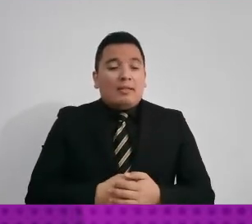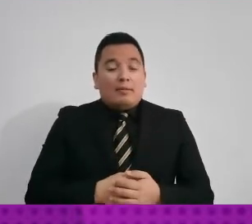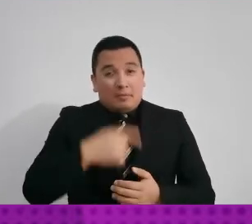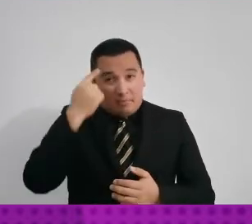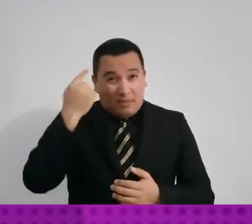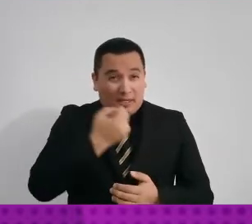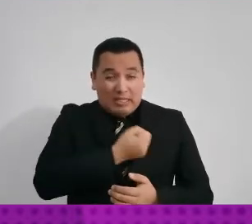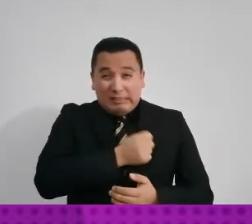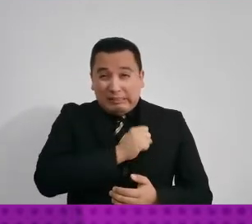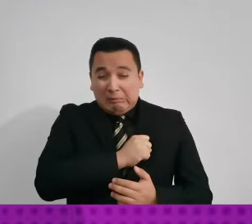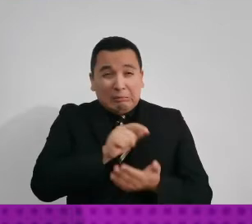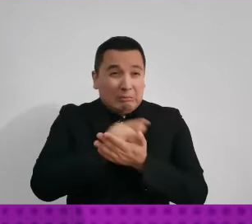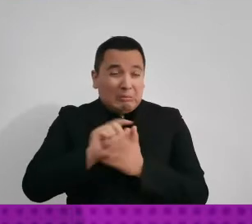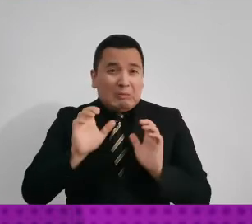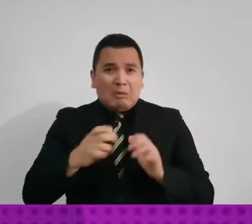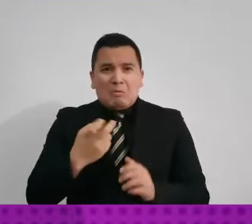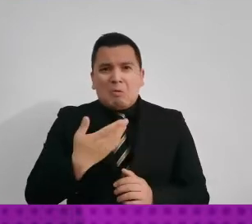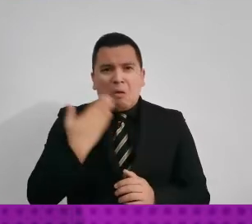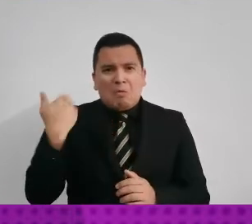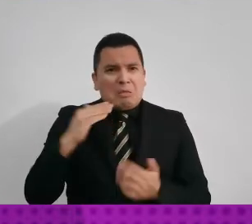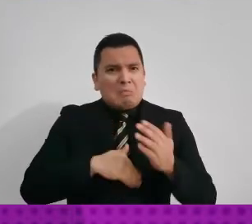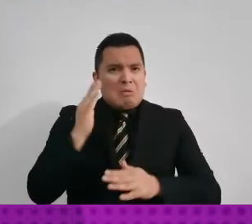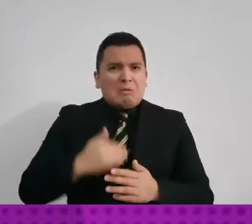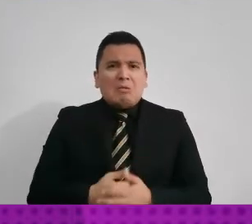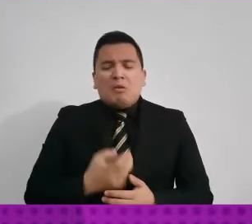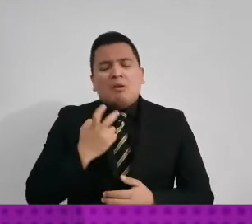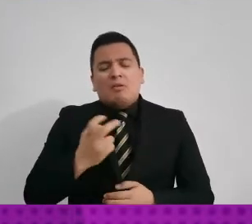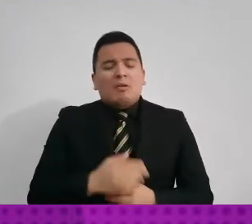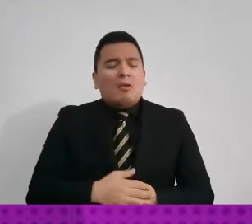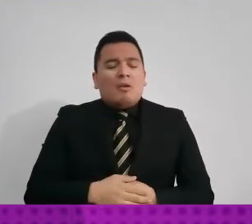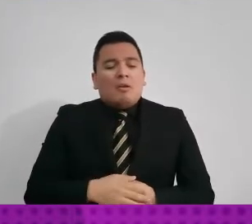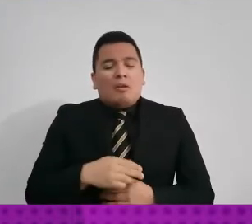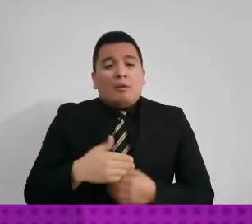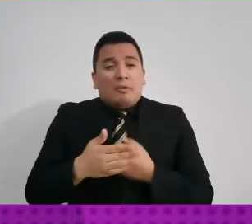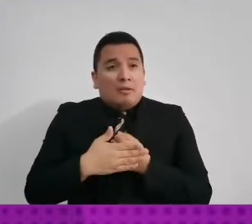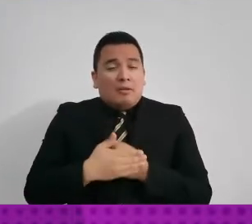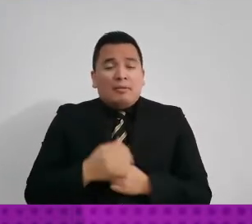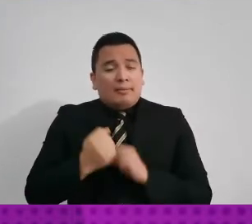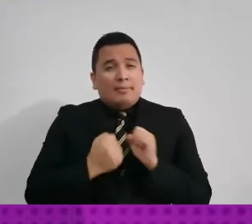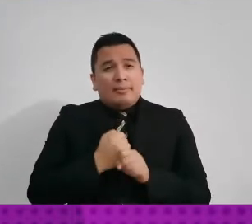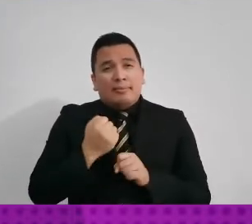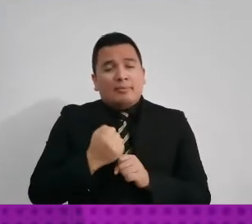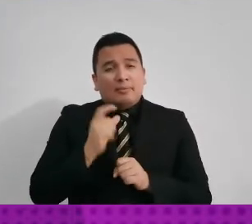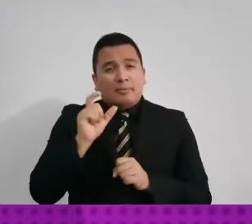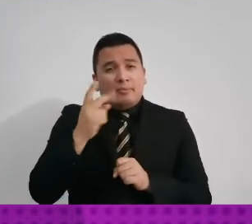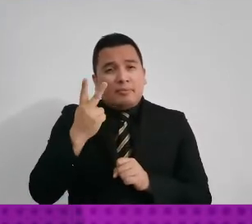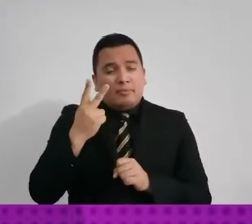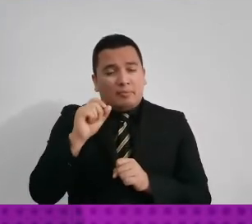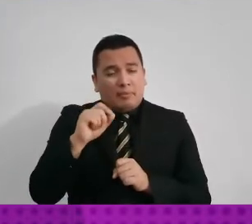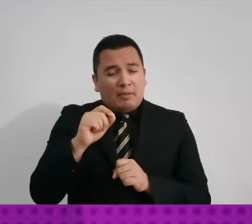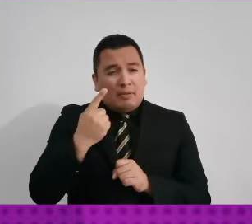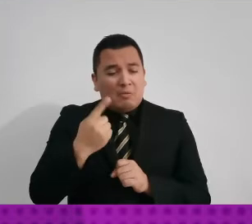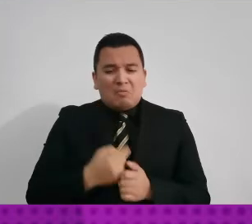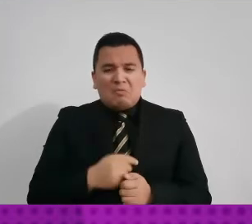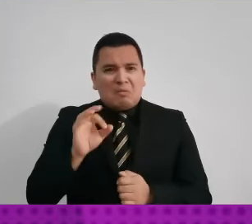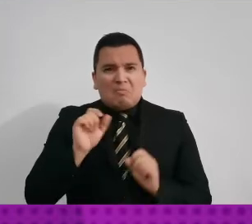estas medidas sanitarias, ya se dio un buen resultado y me imagino que pues, el resultado que se espera para este próximo año es